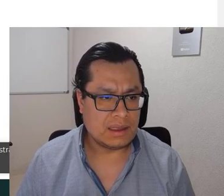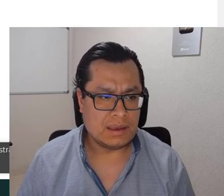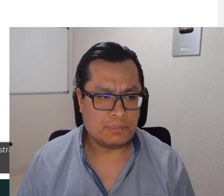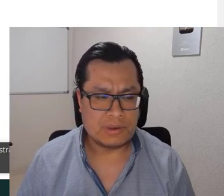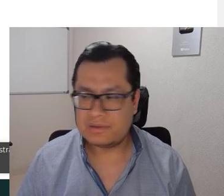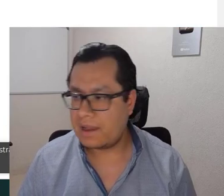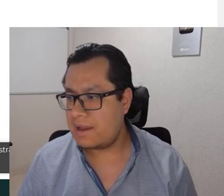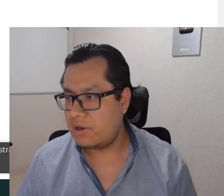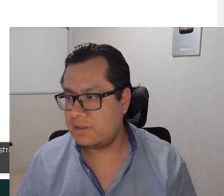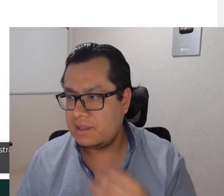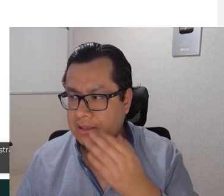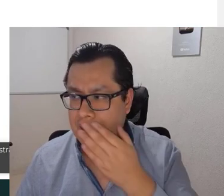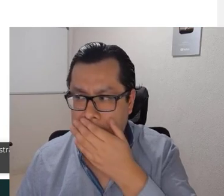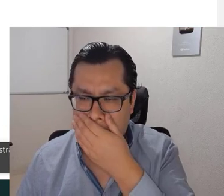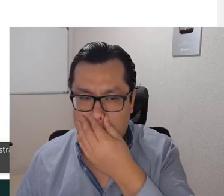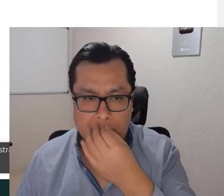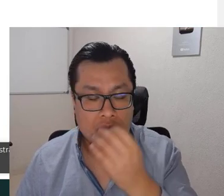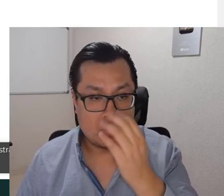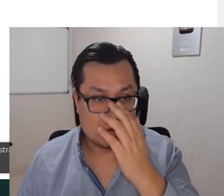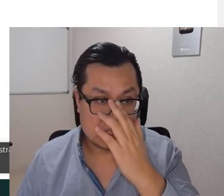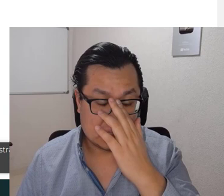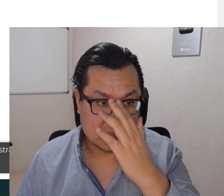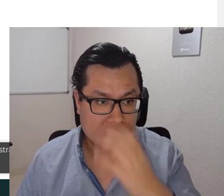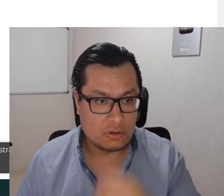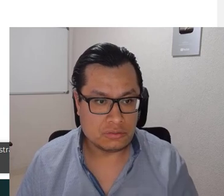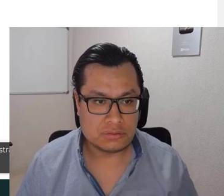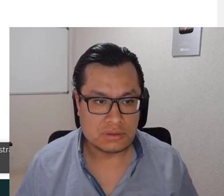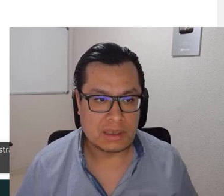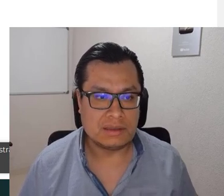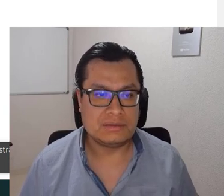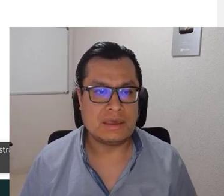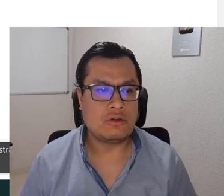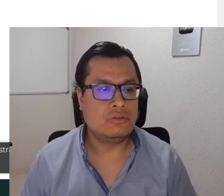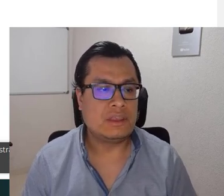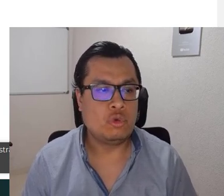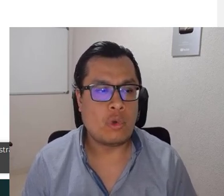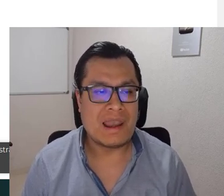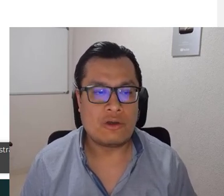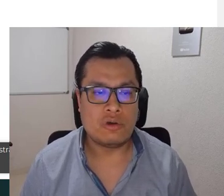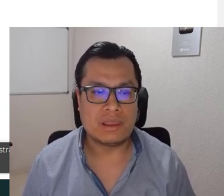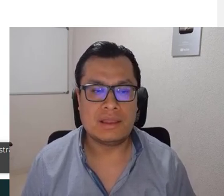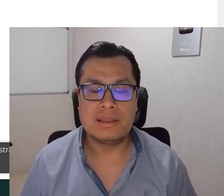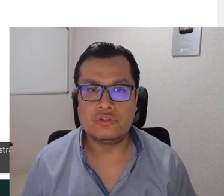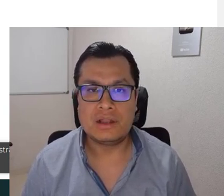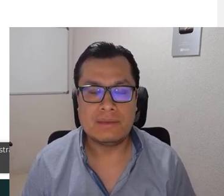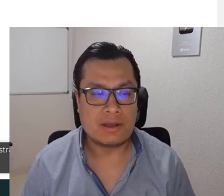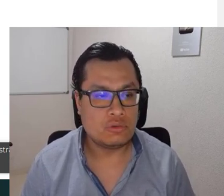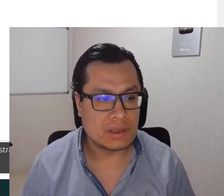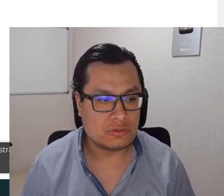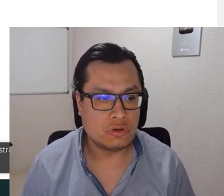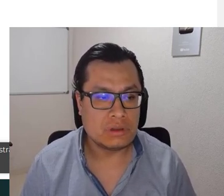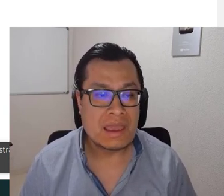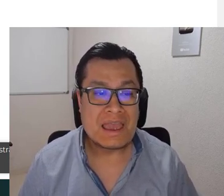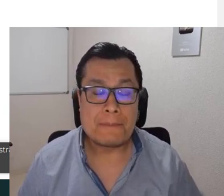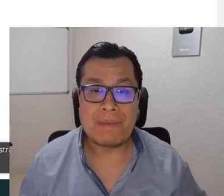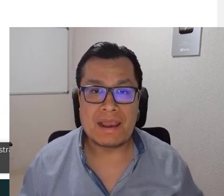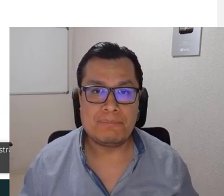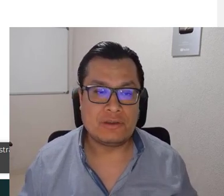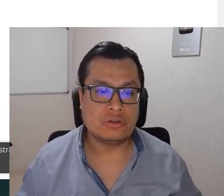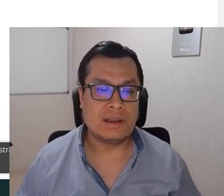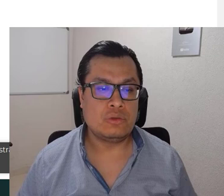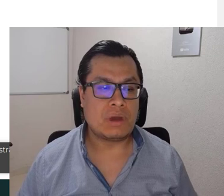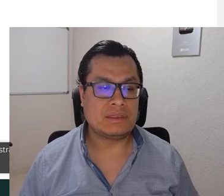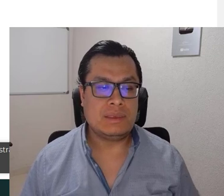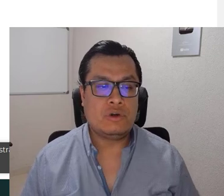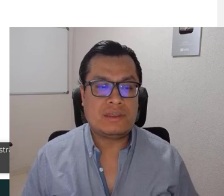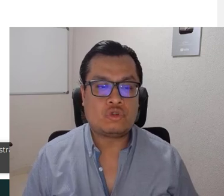pues sale el boletín número 82 que dice continúa la jornada nacional de vacunación para el